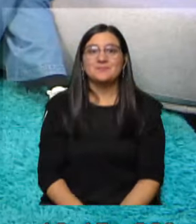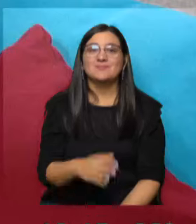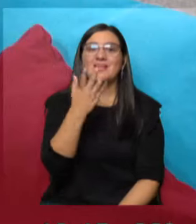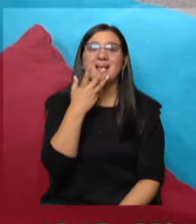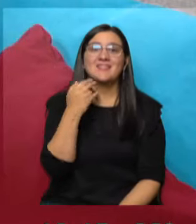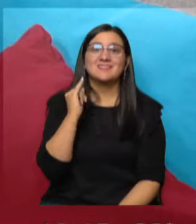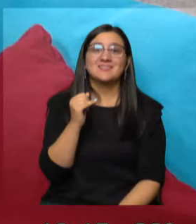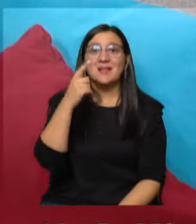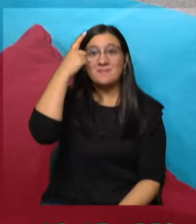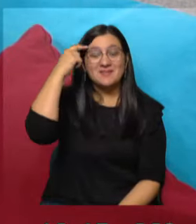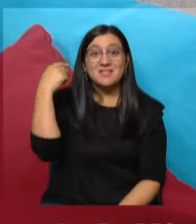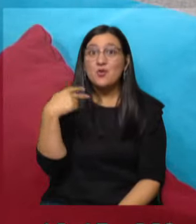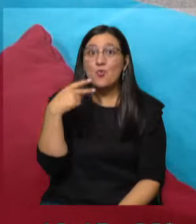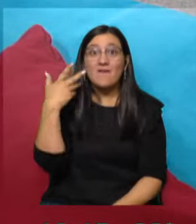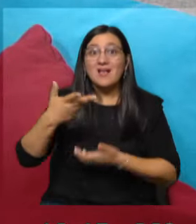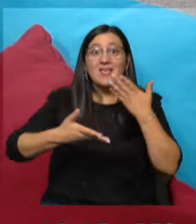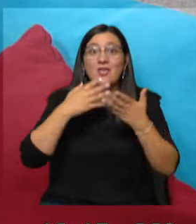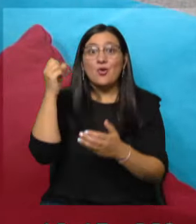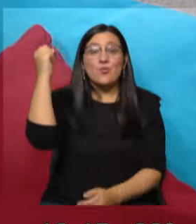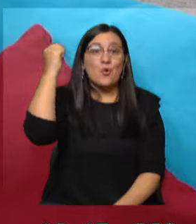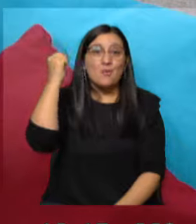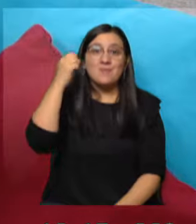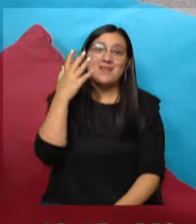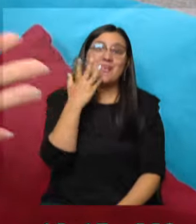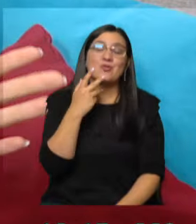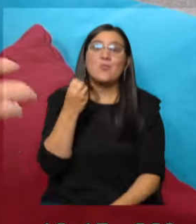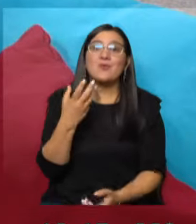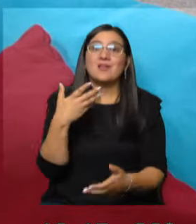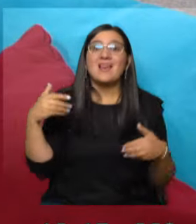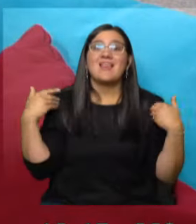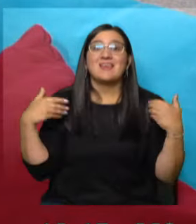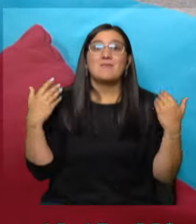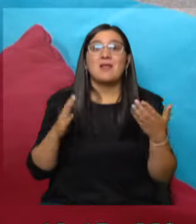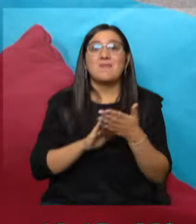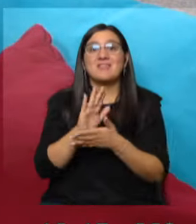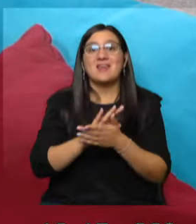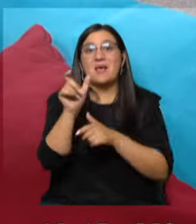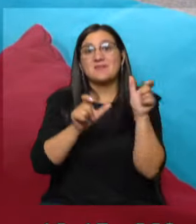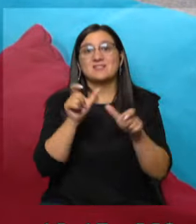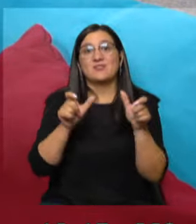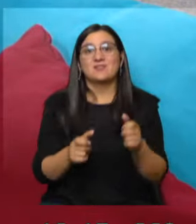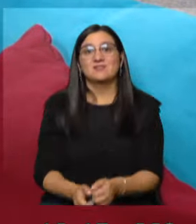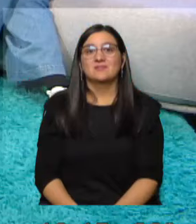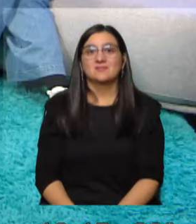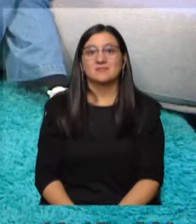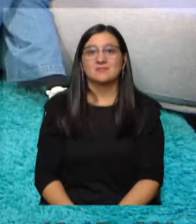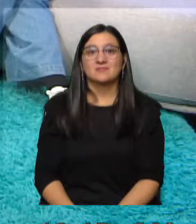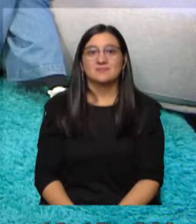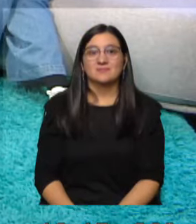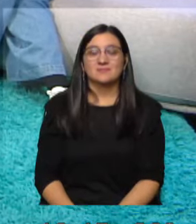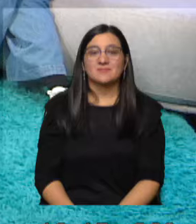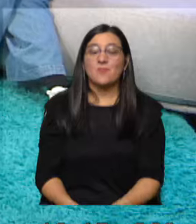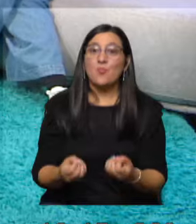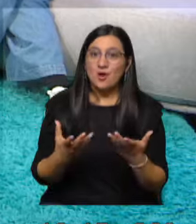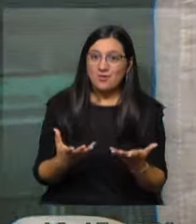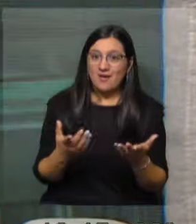Me encantó la experiencia. Nunca había cantado arriba en bondi y me encantó porque creo que la alegramos en la mañana, ¿no? Del viernes. Sin duda, che.